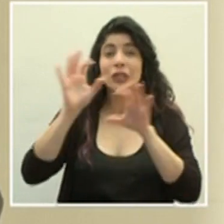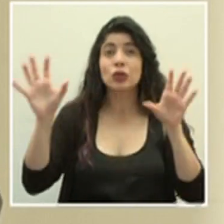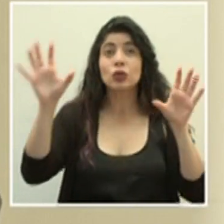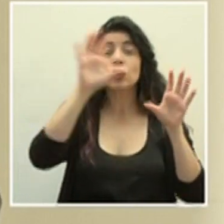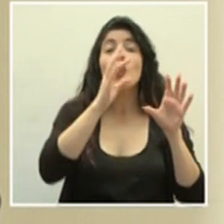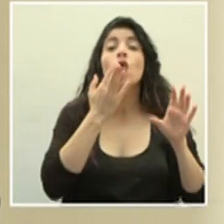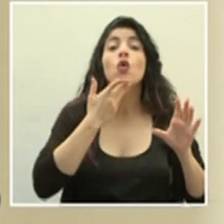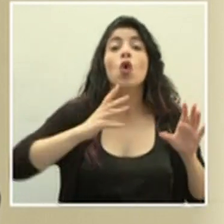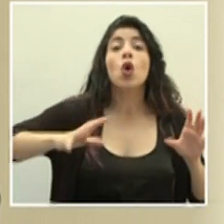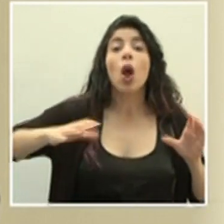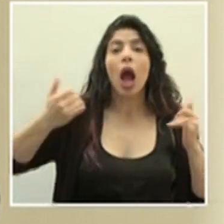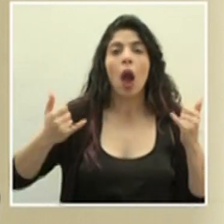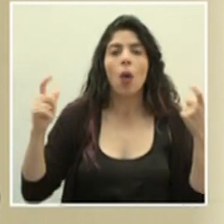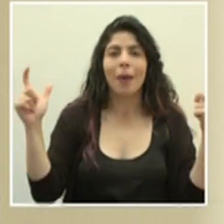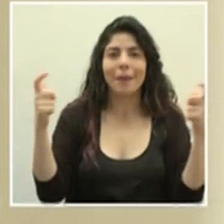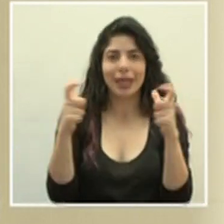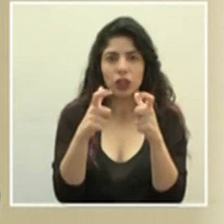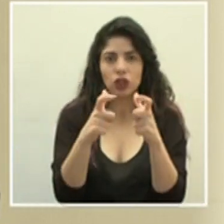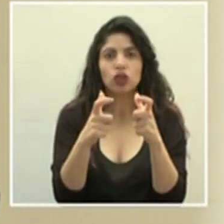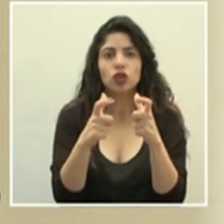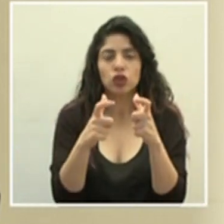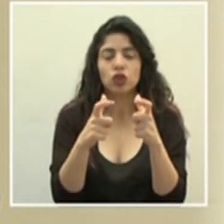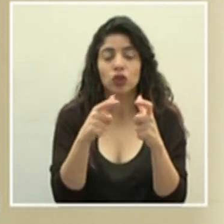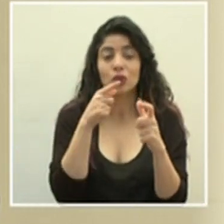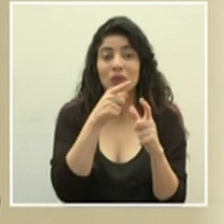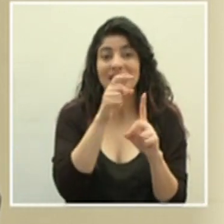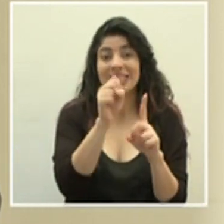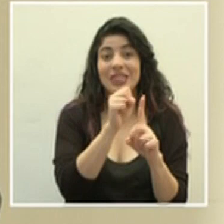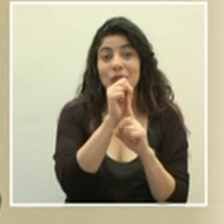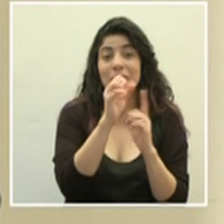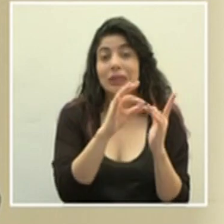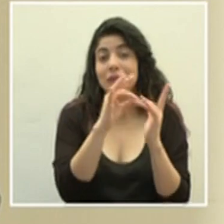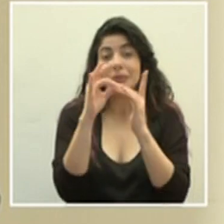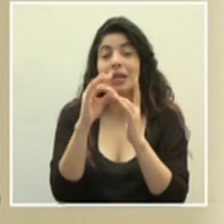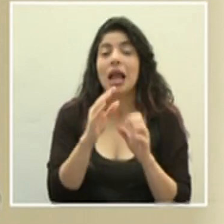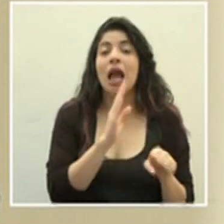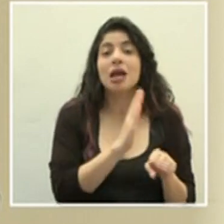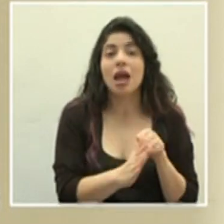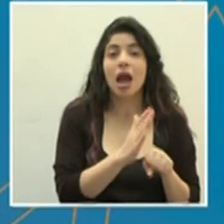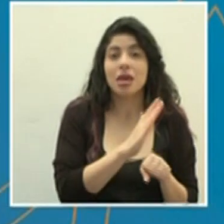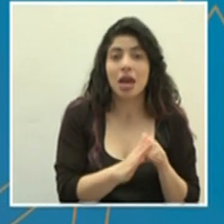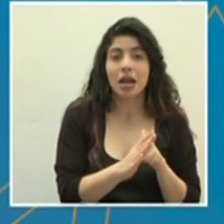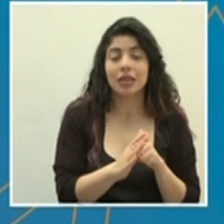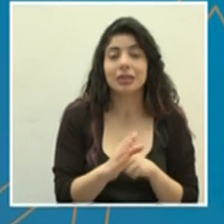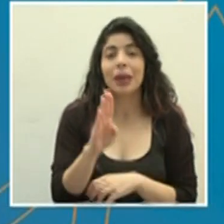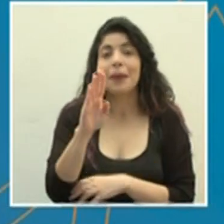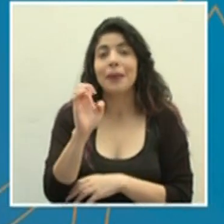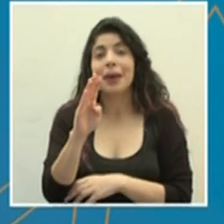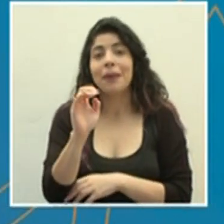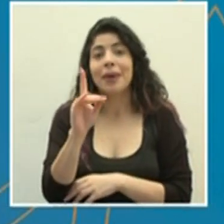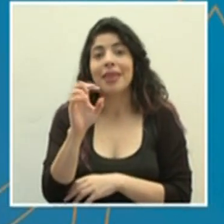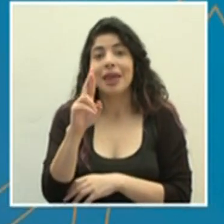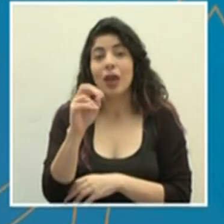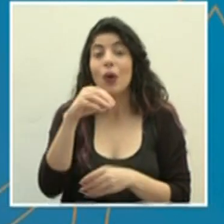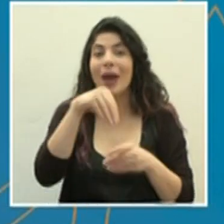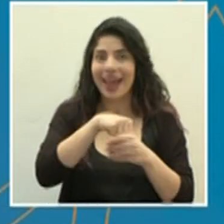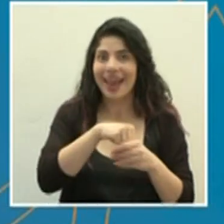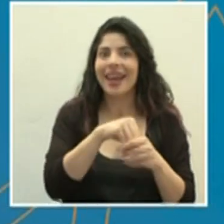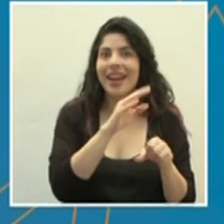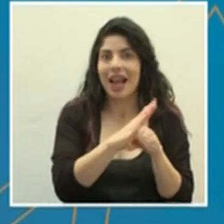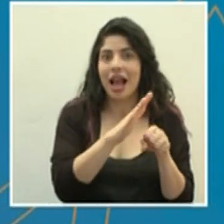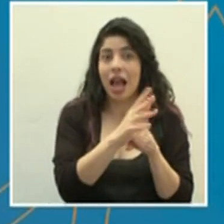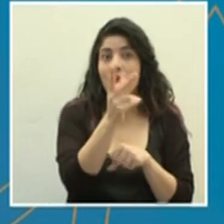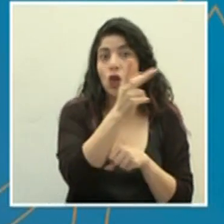de alerta naranja, y en este caso particular los distritos de Cañas y Bebedero del Cantón de Cañas